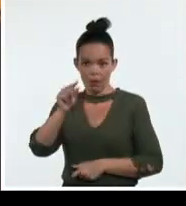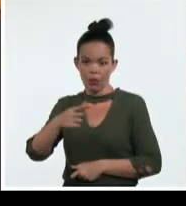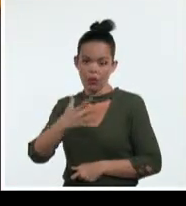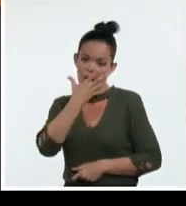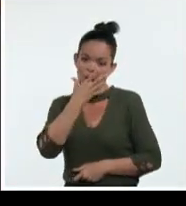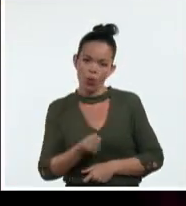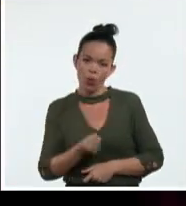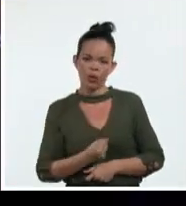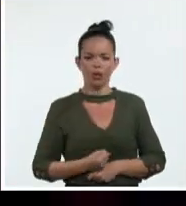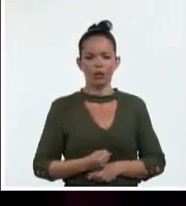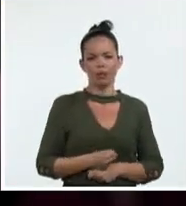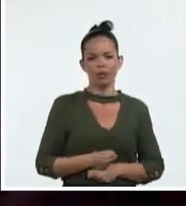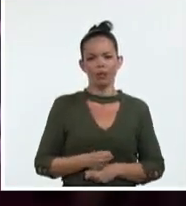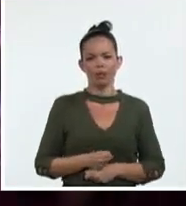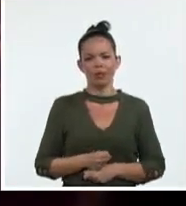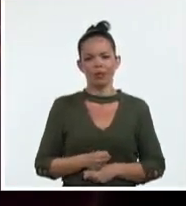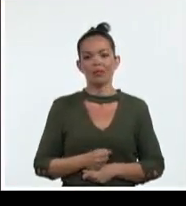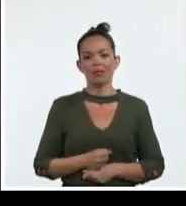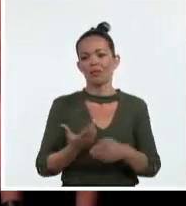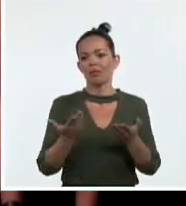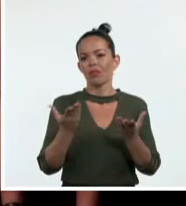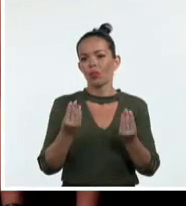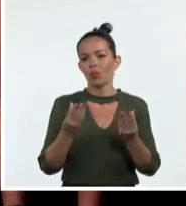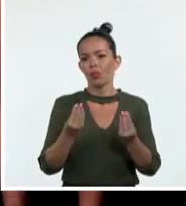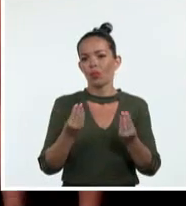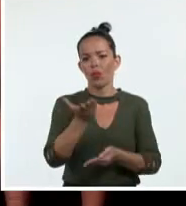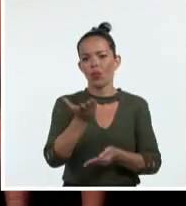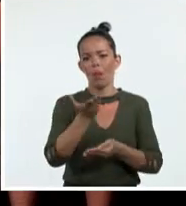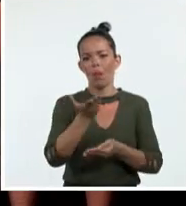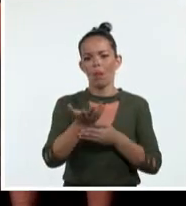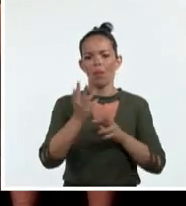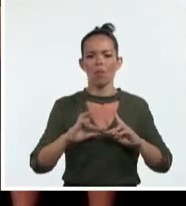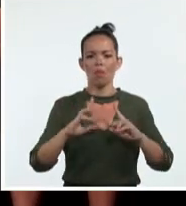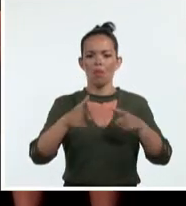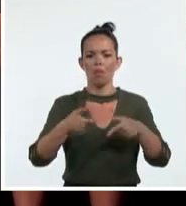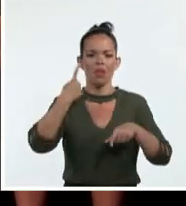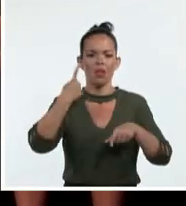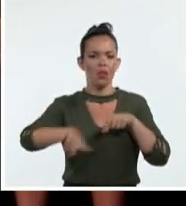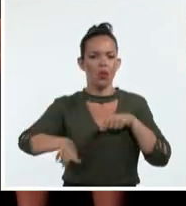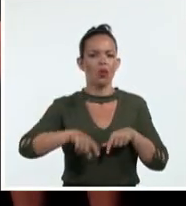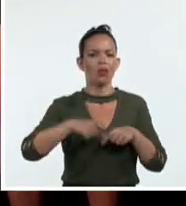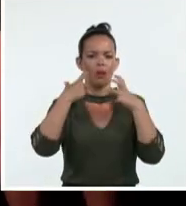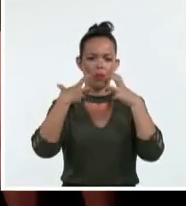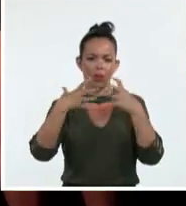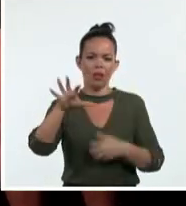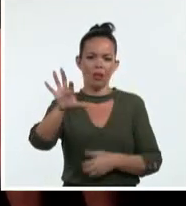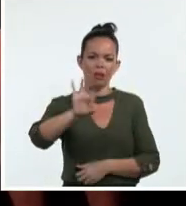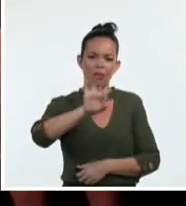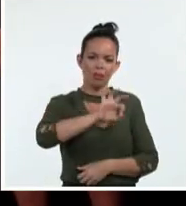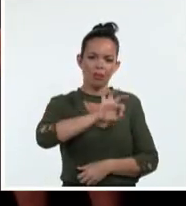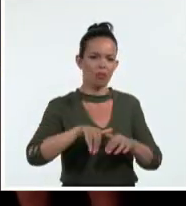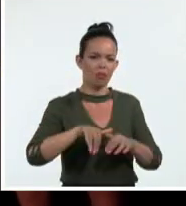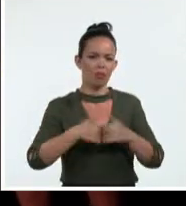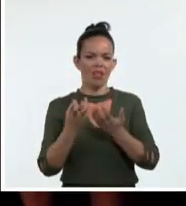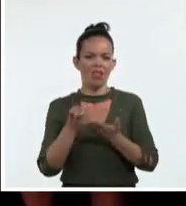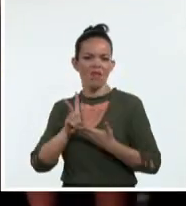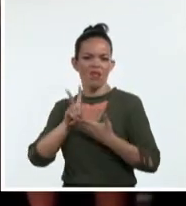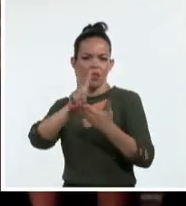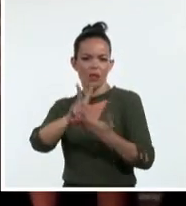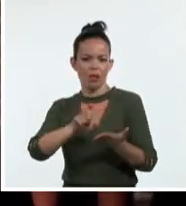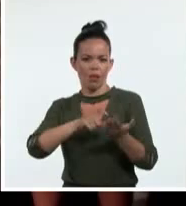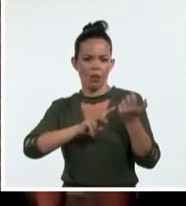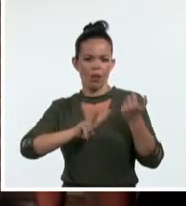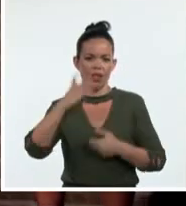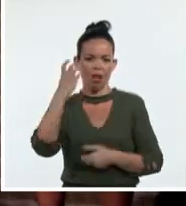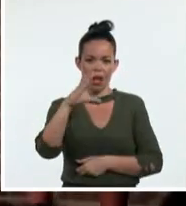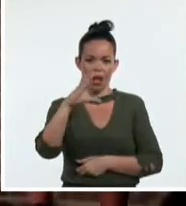su exhibición por encargo, al margen de otras importantes invitaciones, como una visita inmediata a Camagüey para